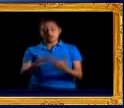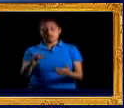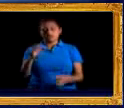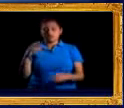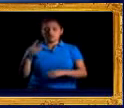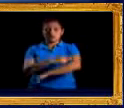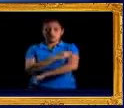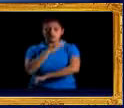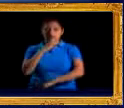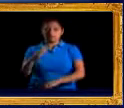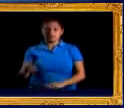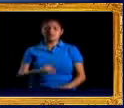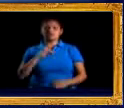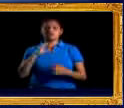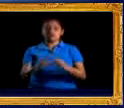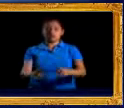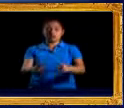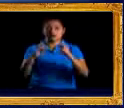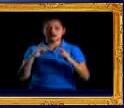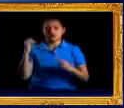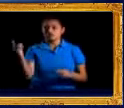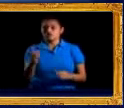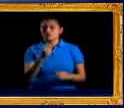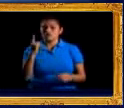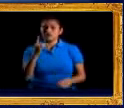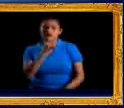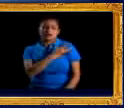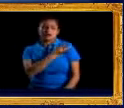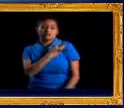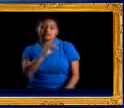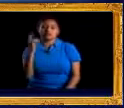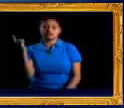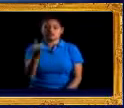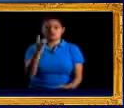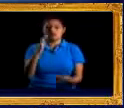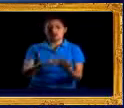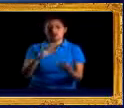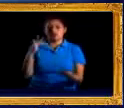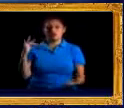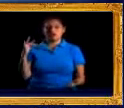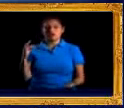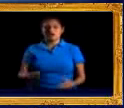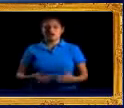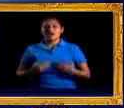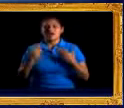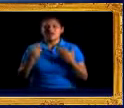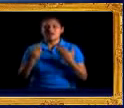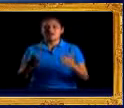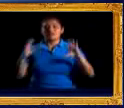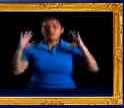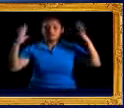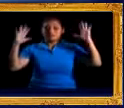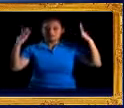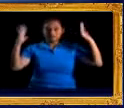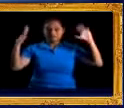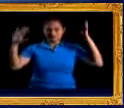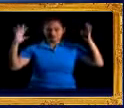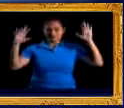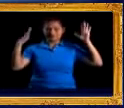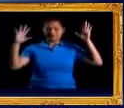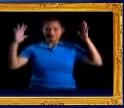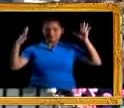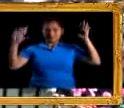es digno de recibir todas las riquezas, toda la gloria? Alábele entonces. Levante su voz